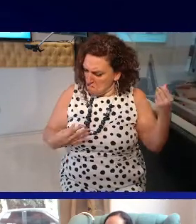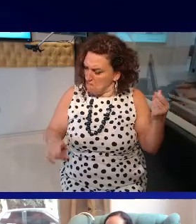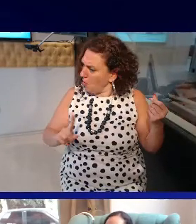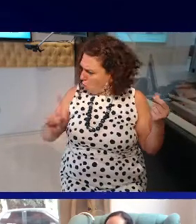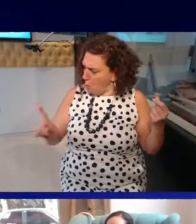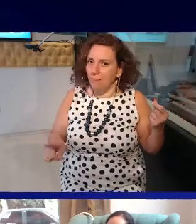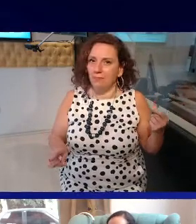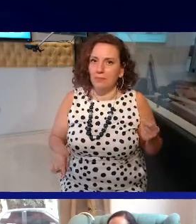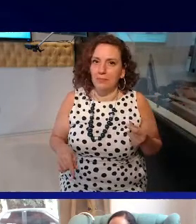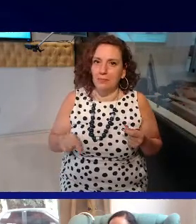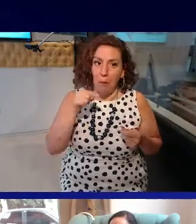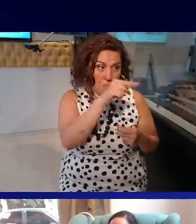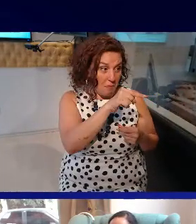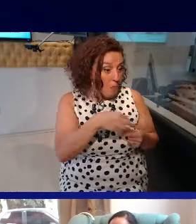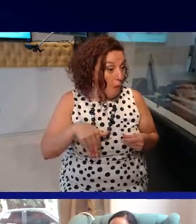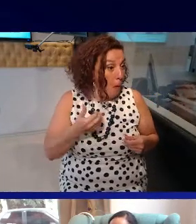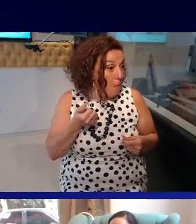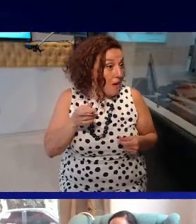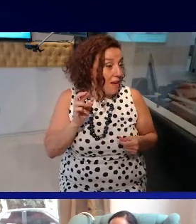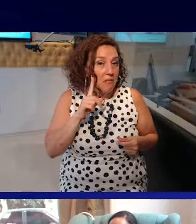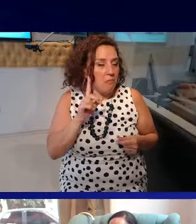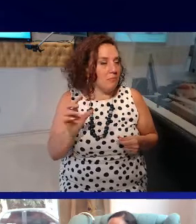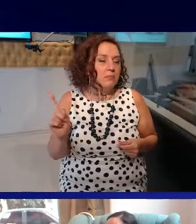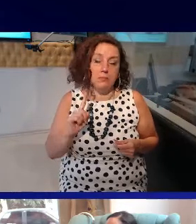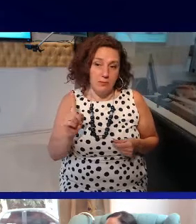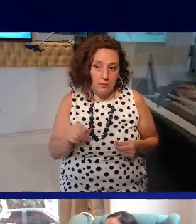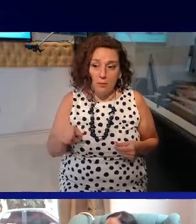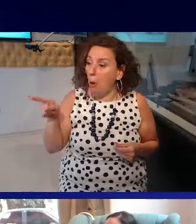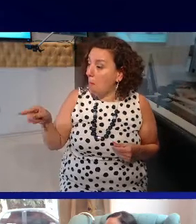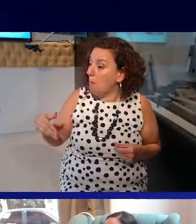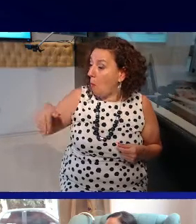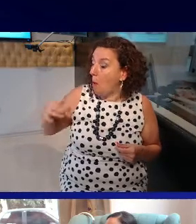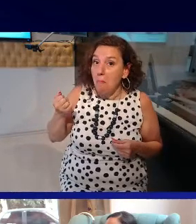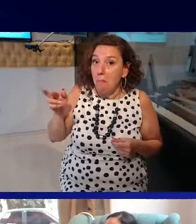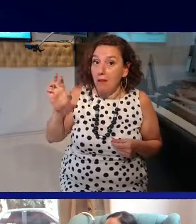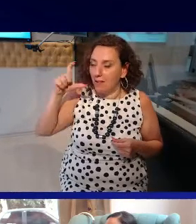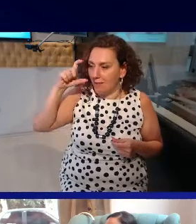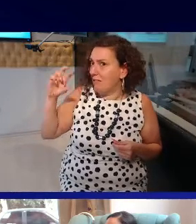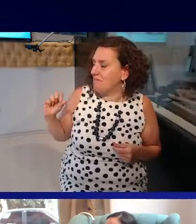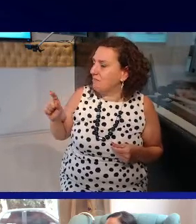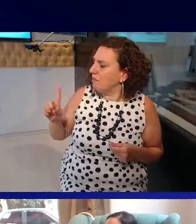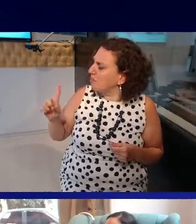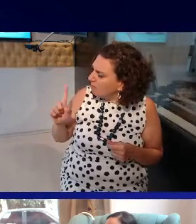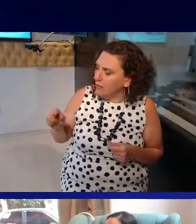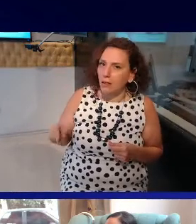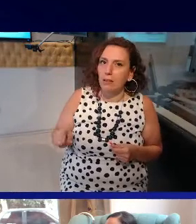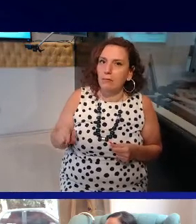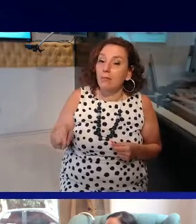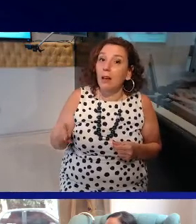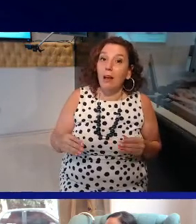vos? No. No fuiste, te lo perdiste. ¿Vos fuiste, Marce? Tampoco. Bueno, escúchame, ¿qué comieron en el Club de Sábados?